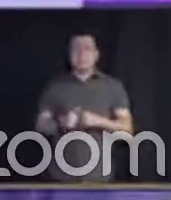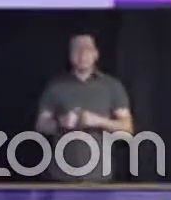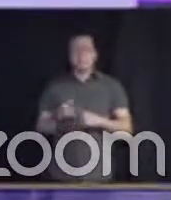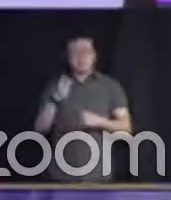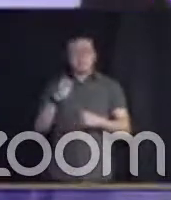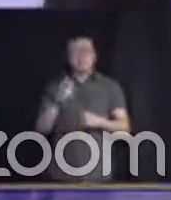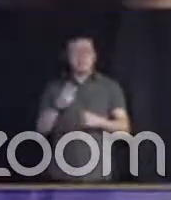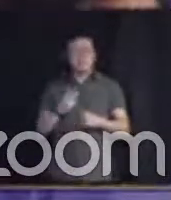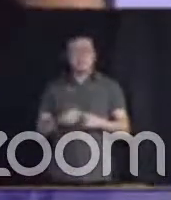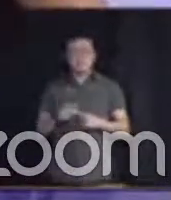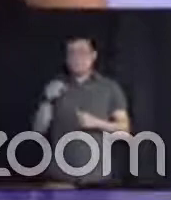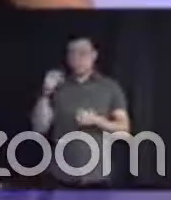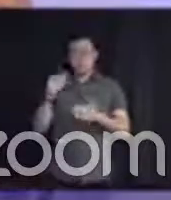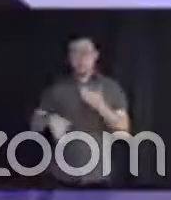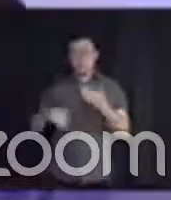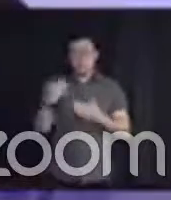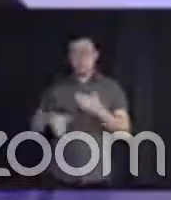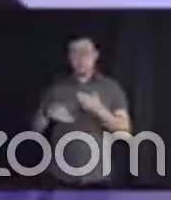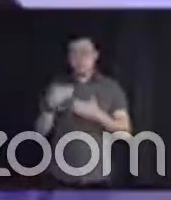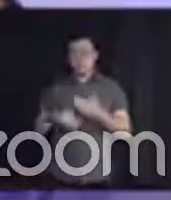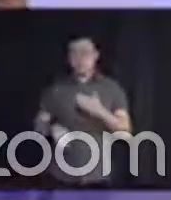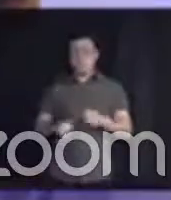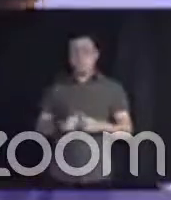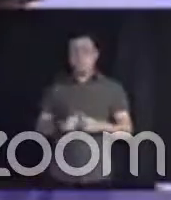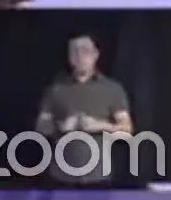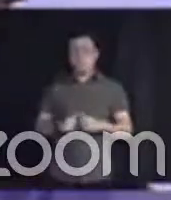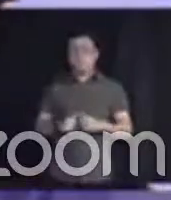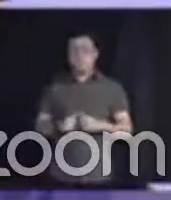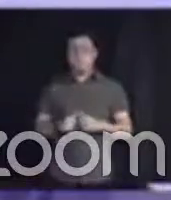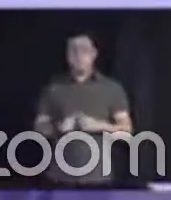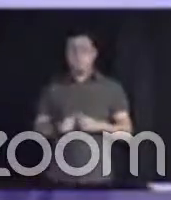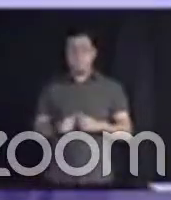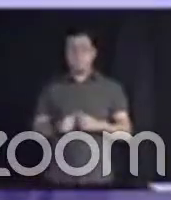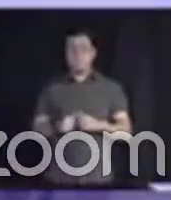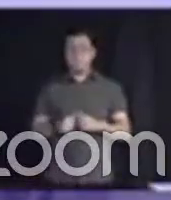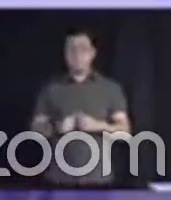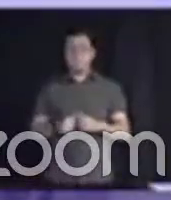No se pueden perder ya la Extravaganas. ¿Qué pacho?